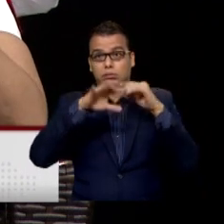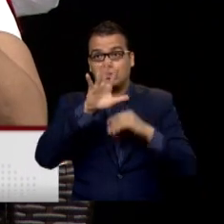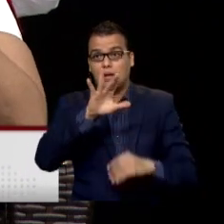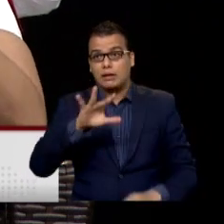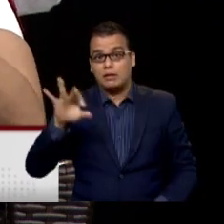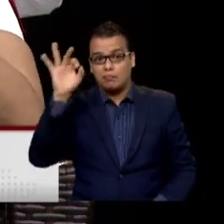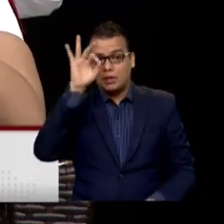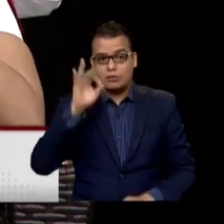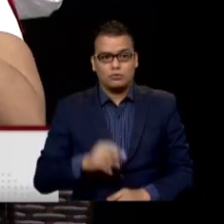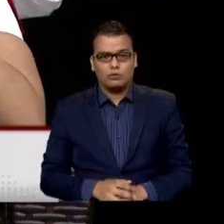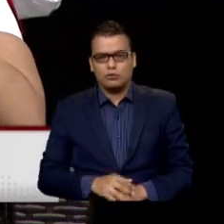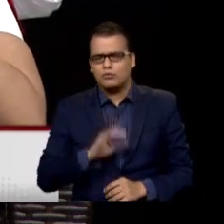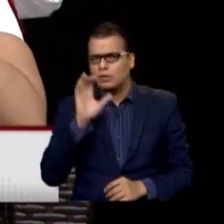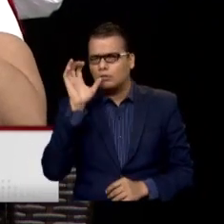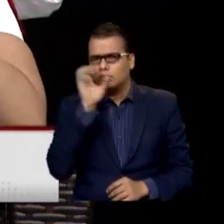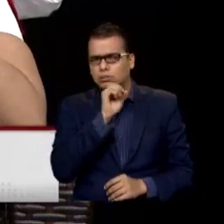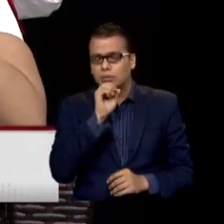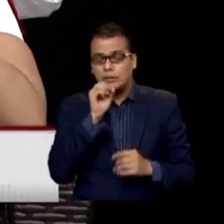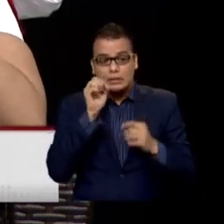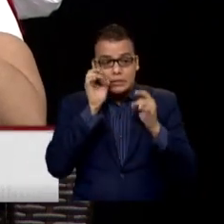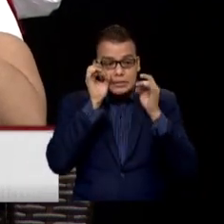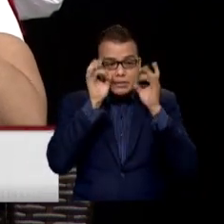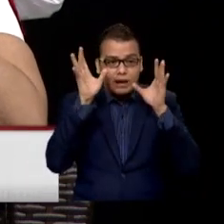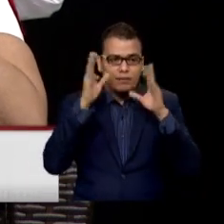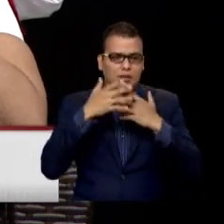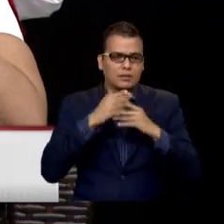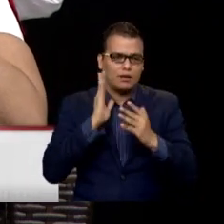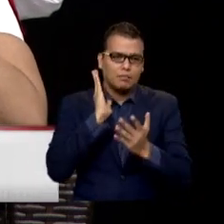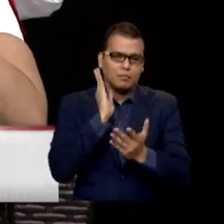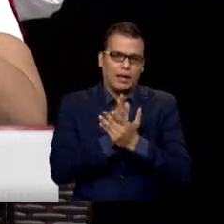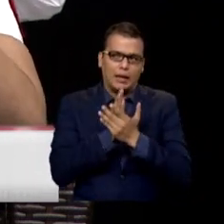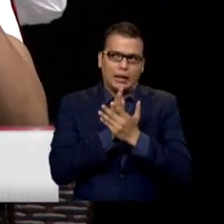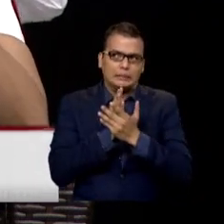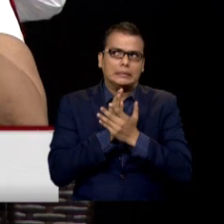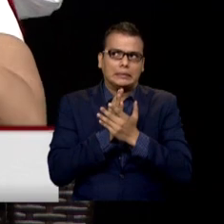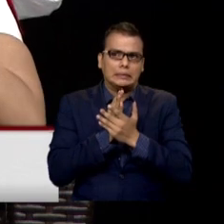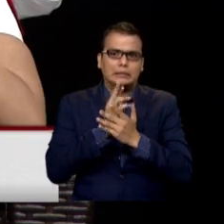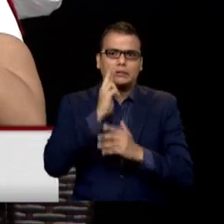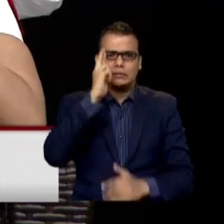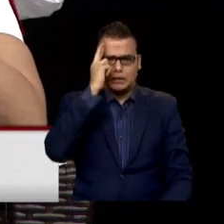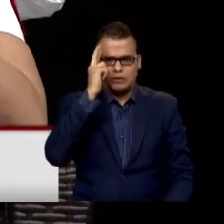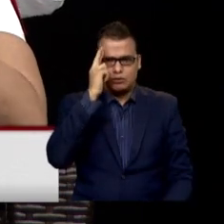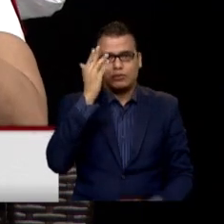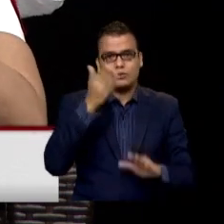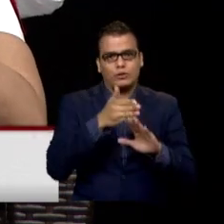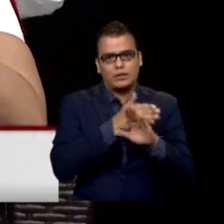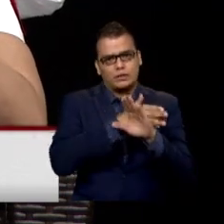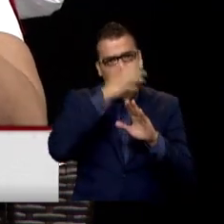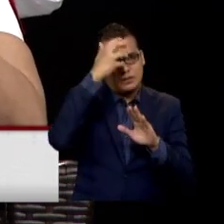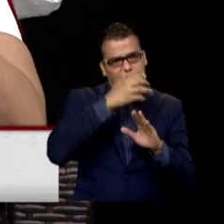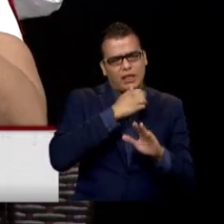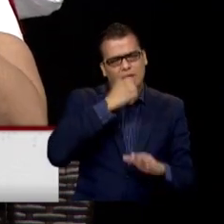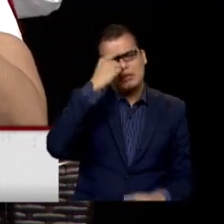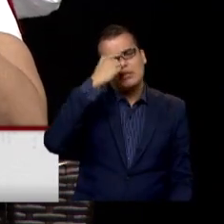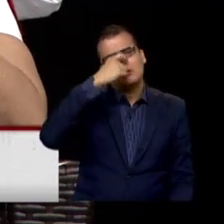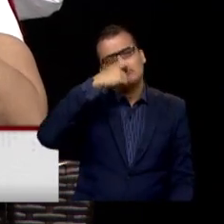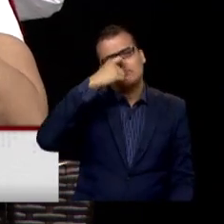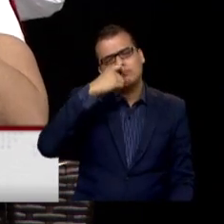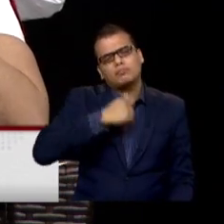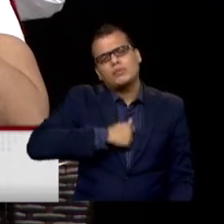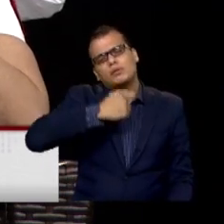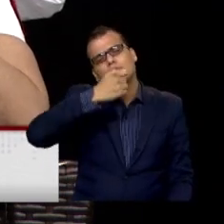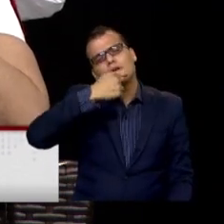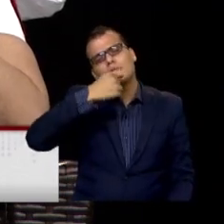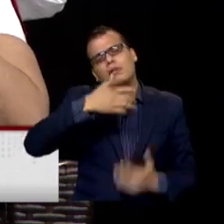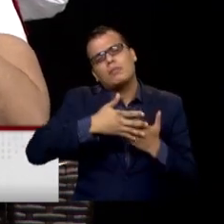ya se dan cuenta están en hospitalización o en cuidados intensivos, nunca se hicieron la prueba porque era una gripa, se